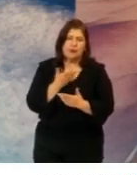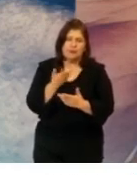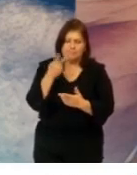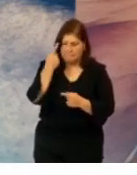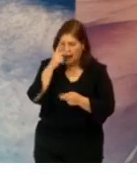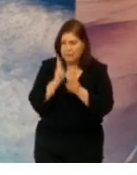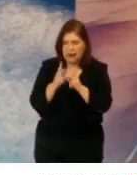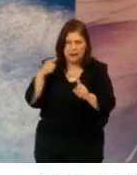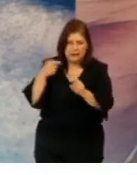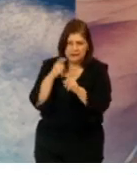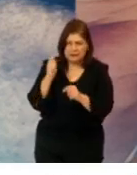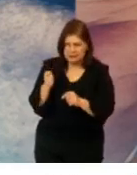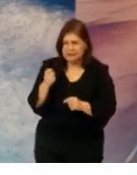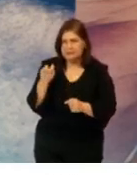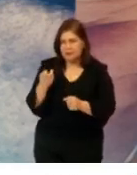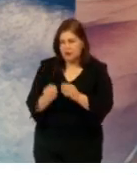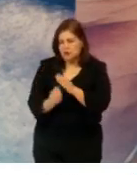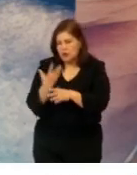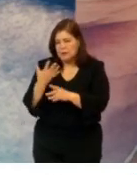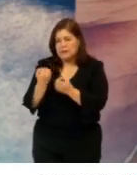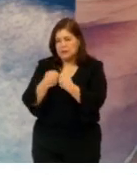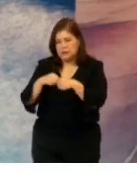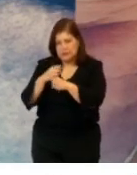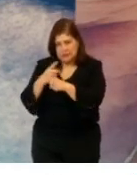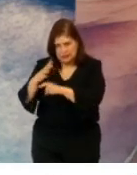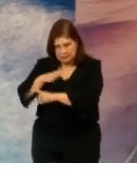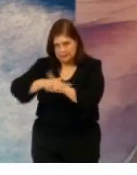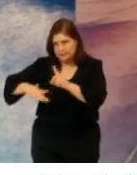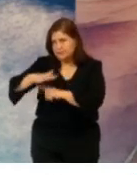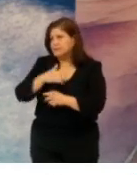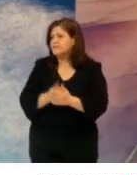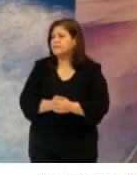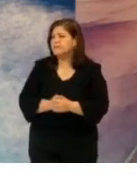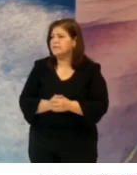hablar de nueva sociedad y nueva democracia.